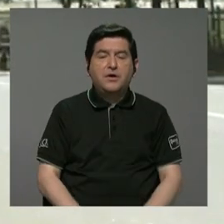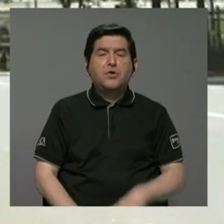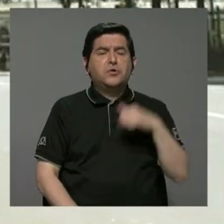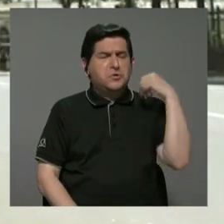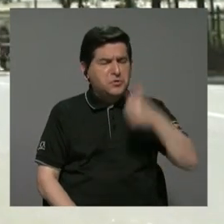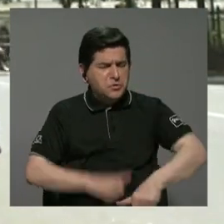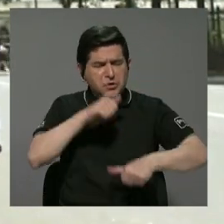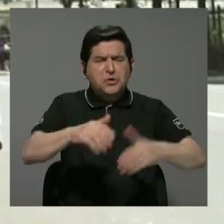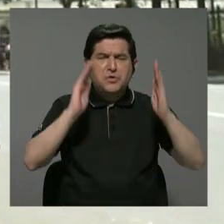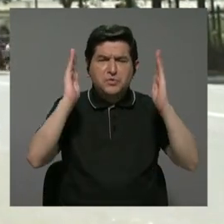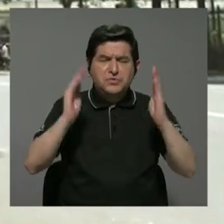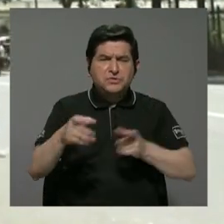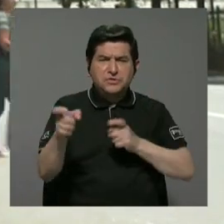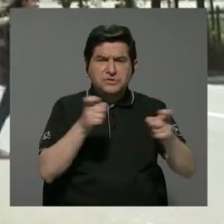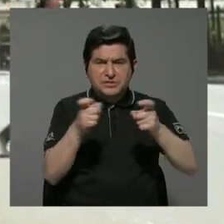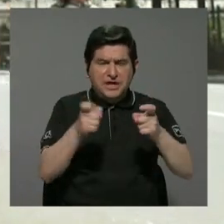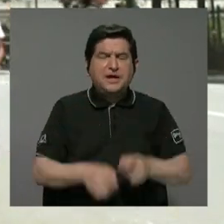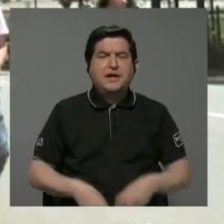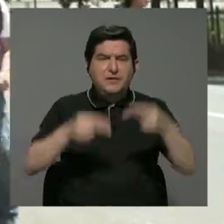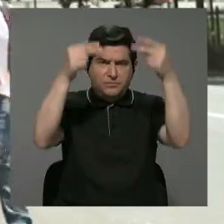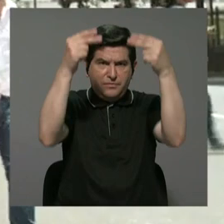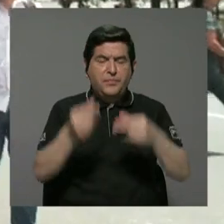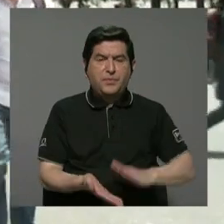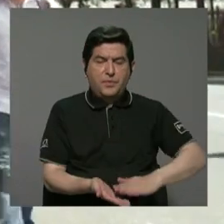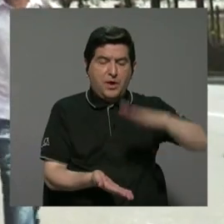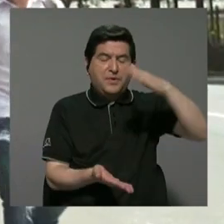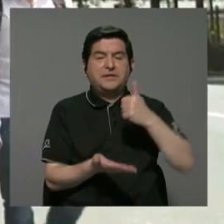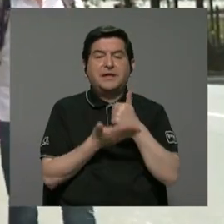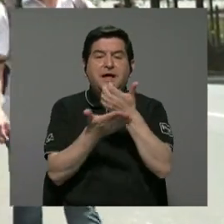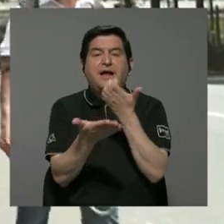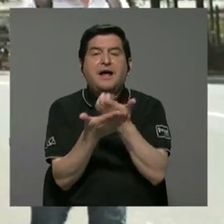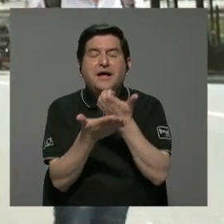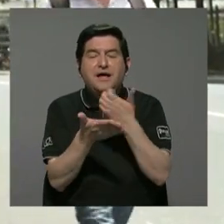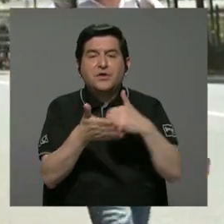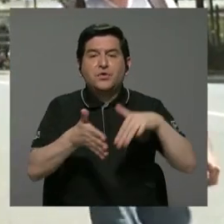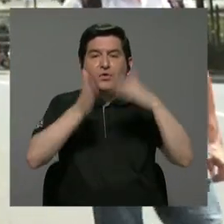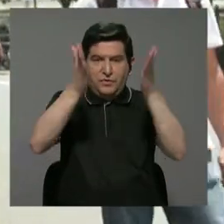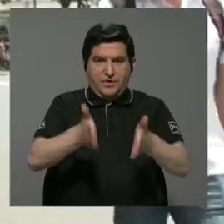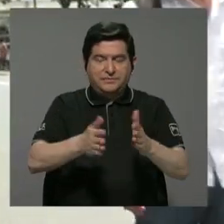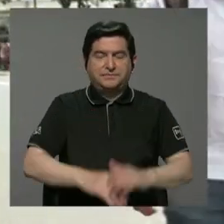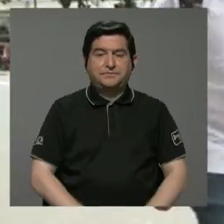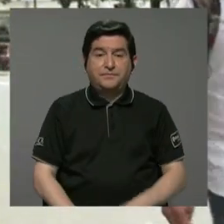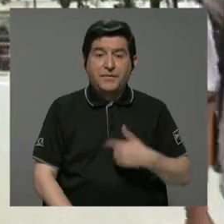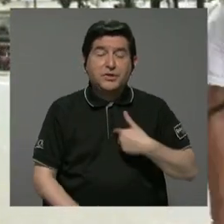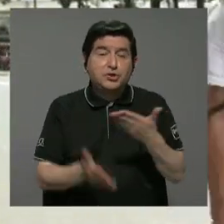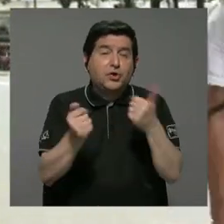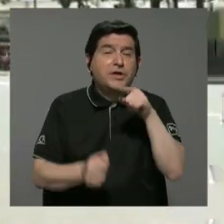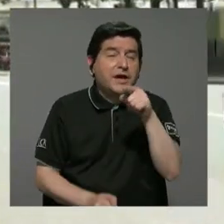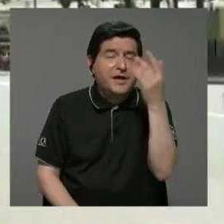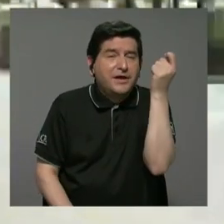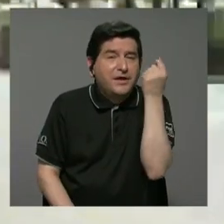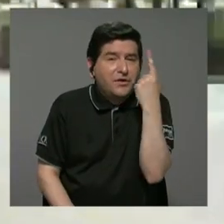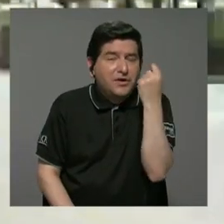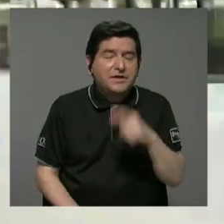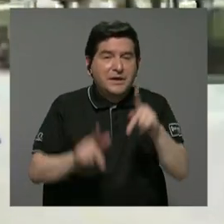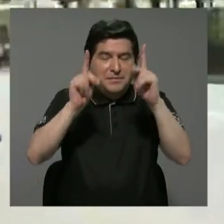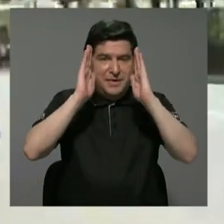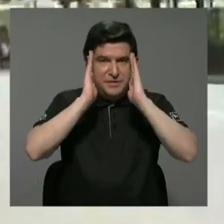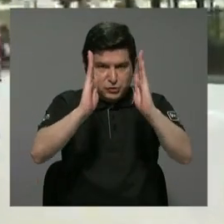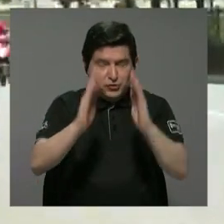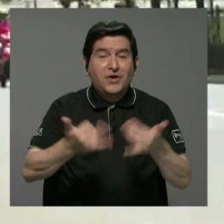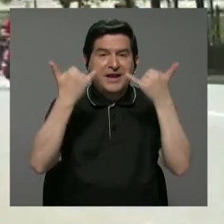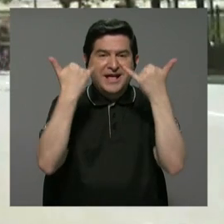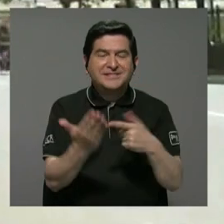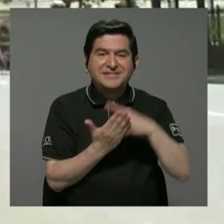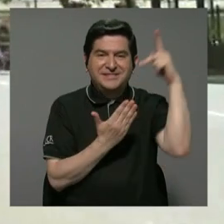esfuerzos grandes en las limitaciones presupuestarias para incrementar las becas. Bien, lo que quiero que entiendan los estimables oyentes es que ya